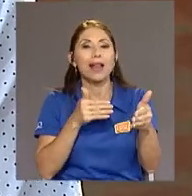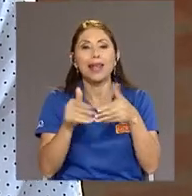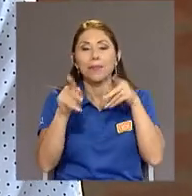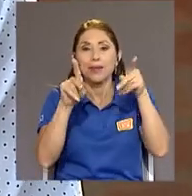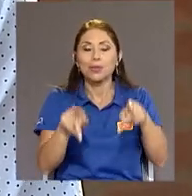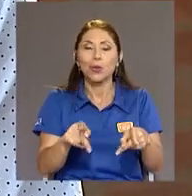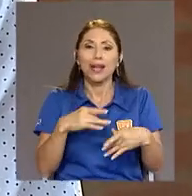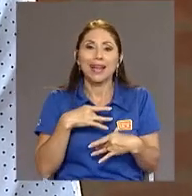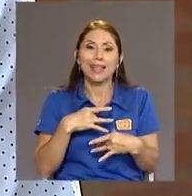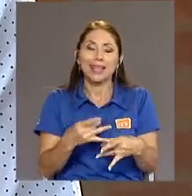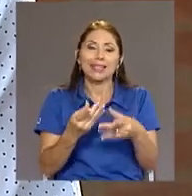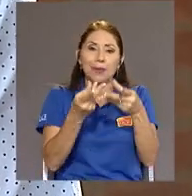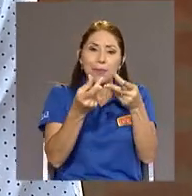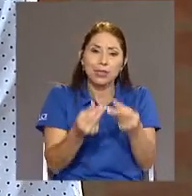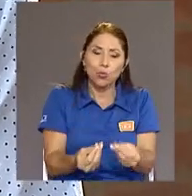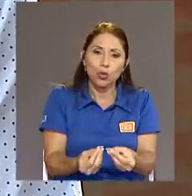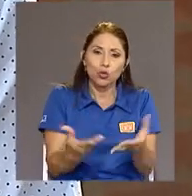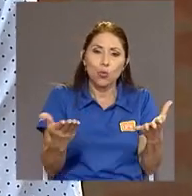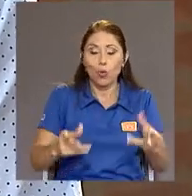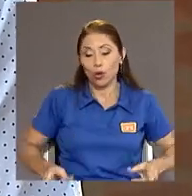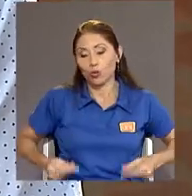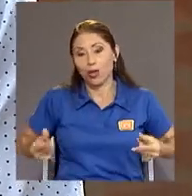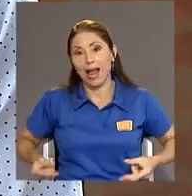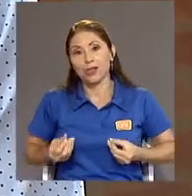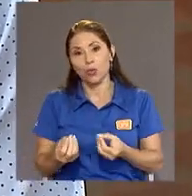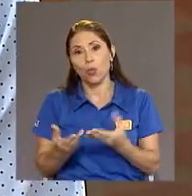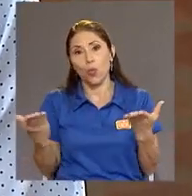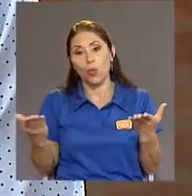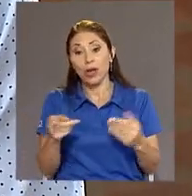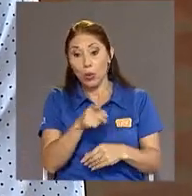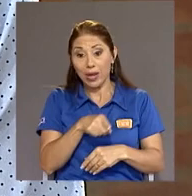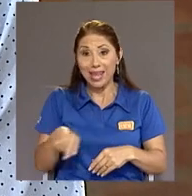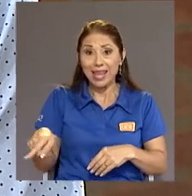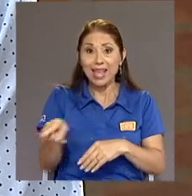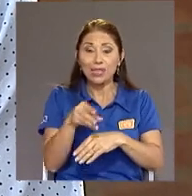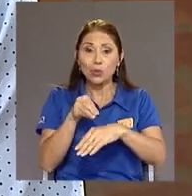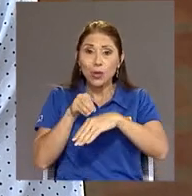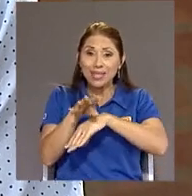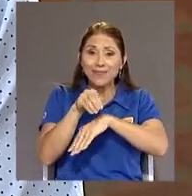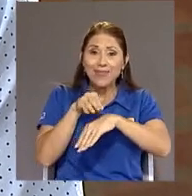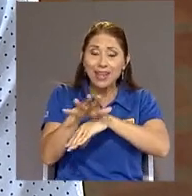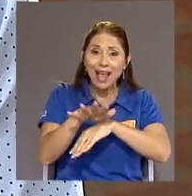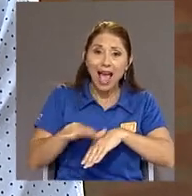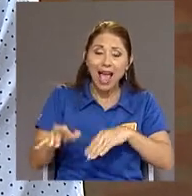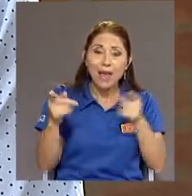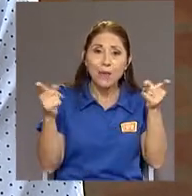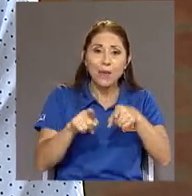públicos, el gasto público y la incidencia y la implicancia que estos deben de tener en el desarrollo nacional.